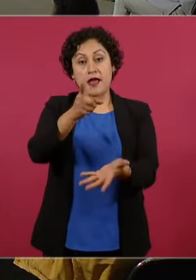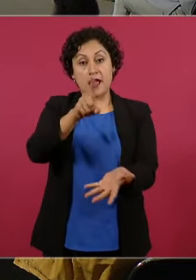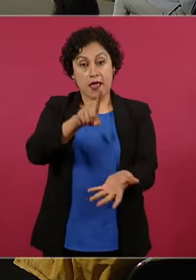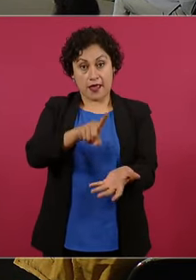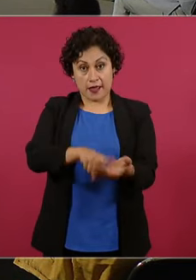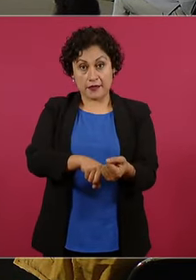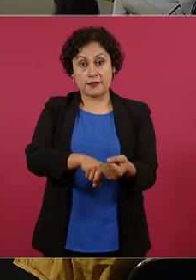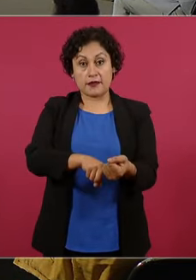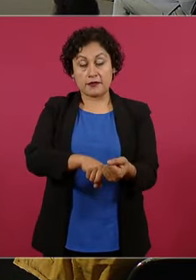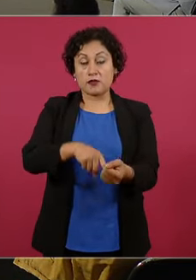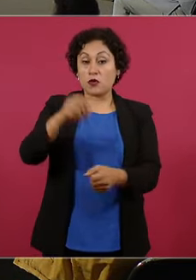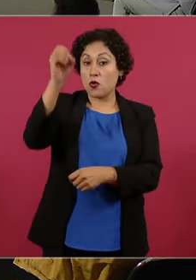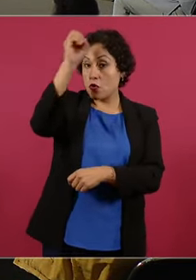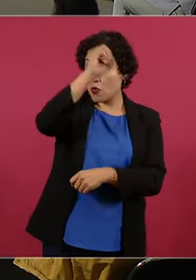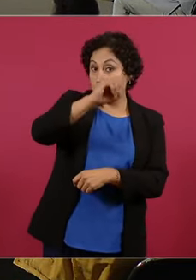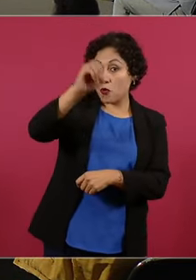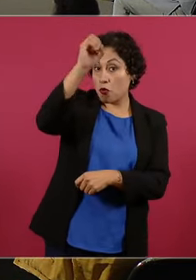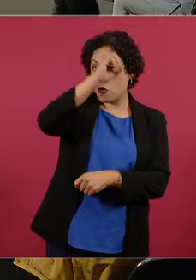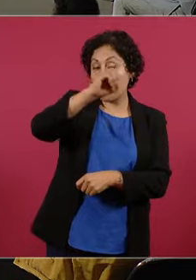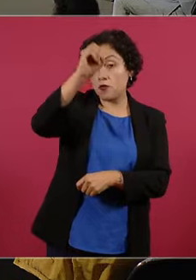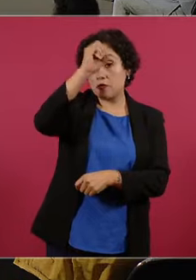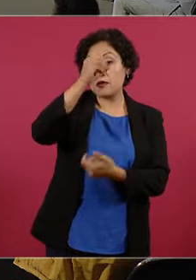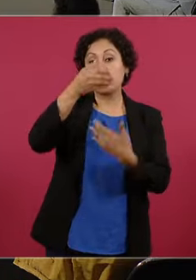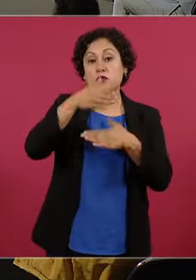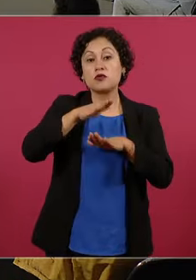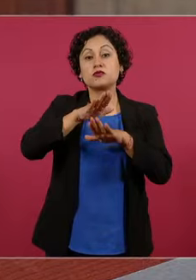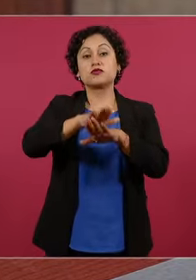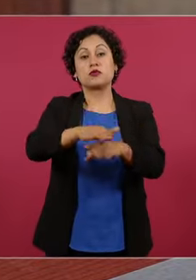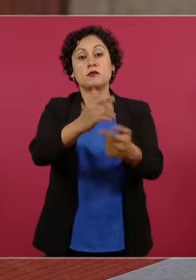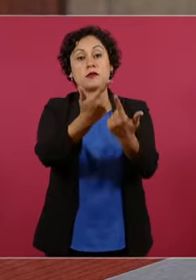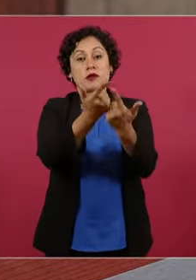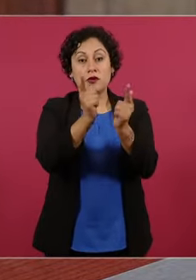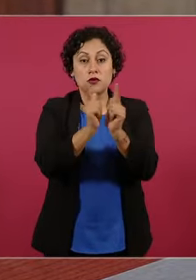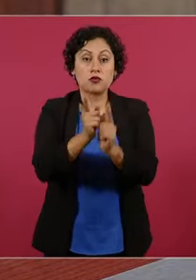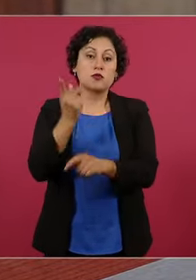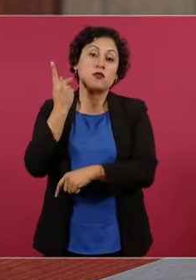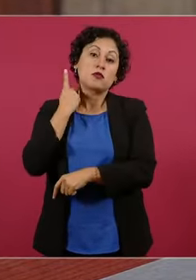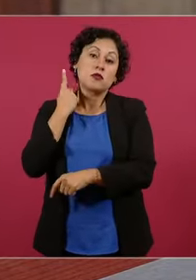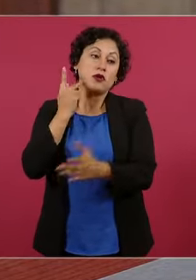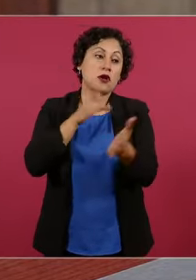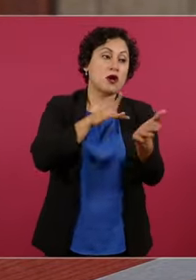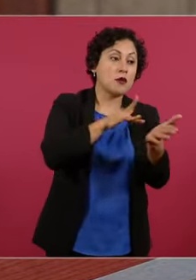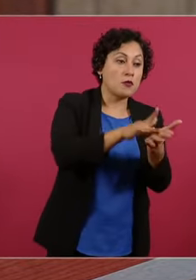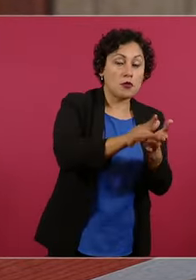externando su opinión a favor o en contra de los partidos políticos. Eso ya está.